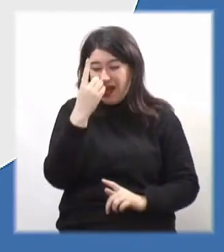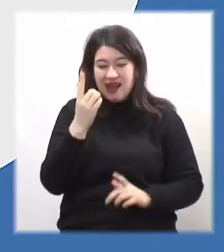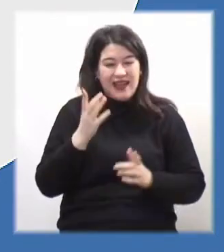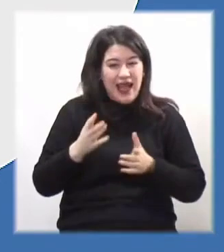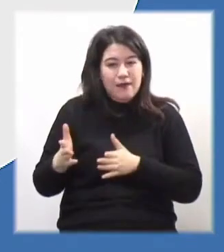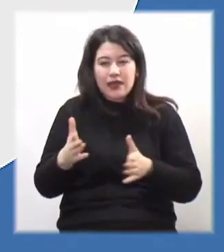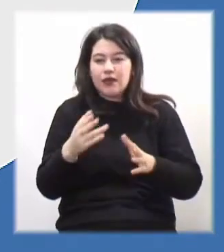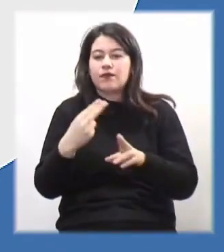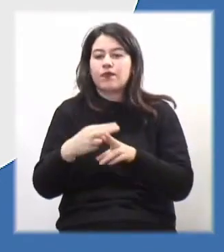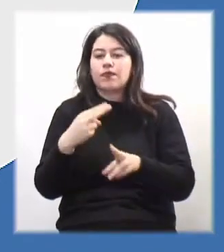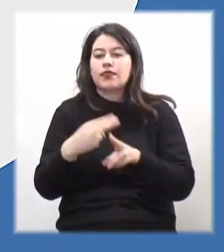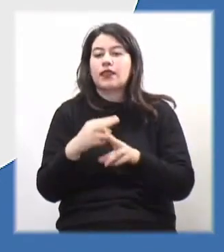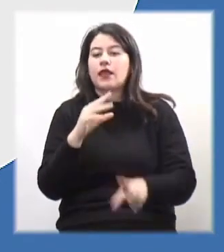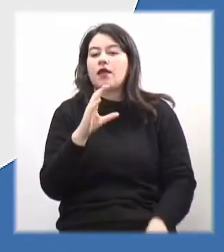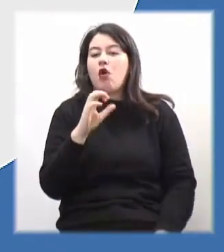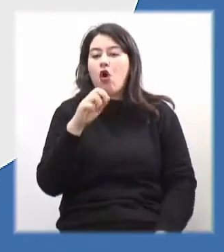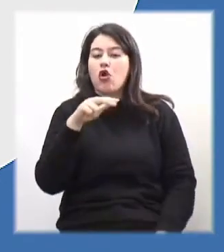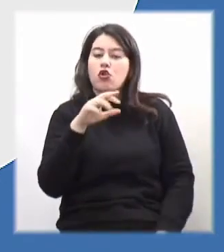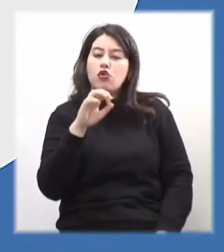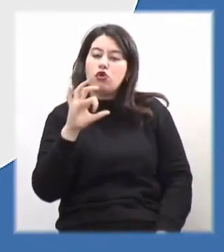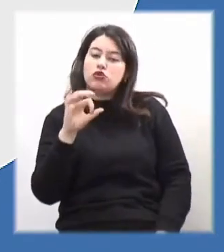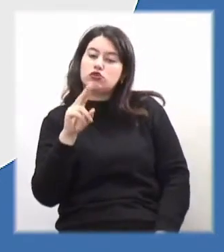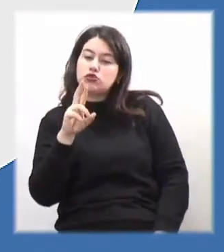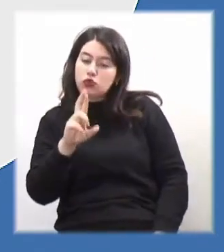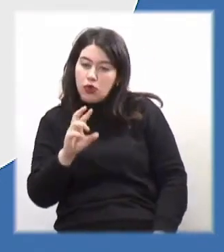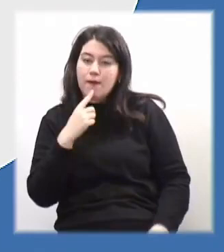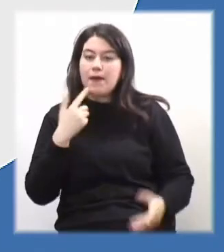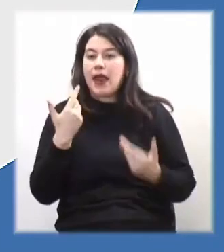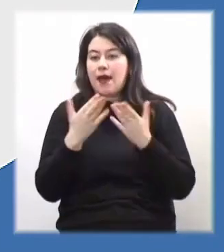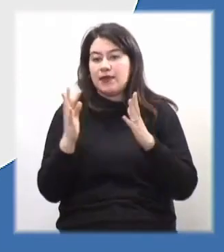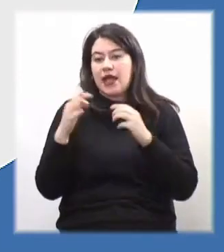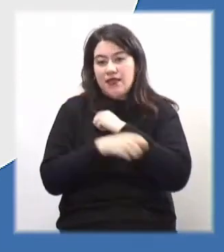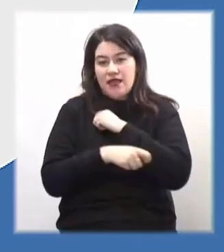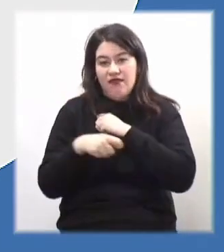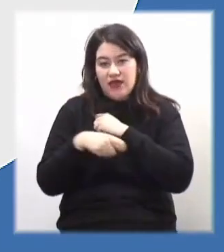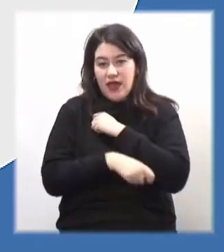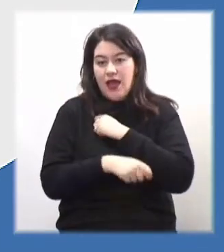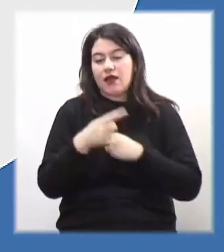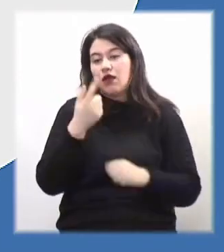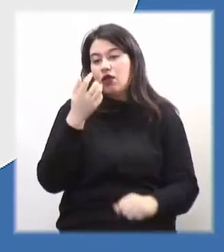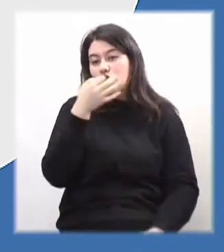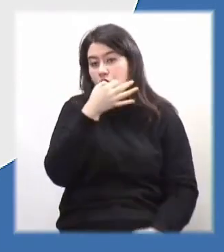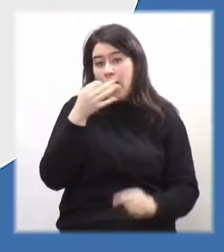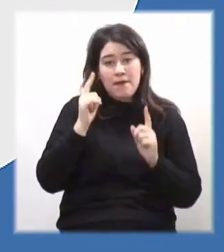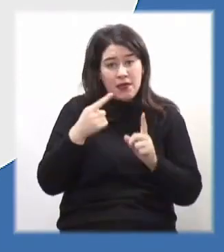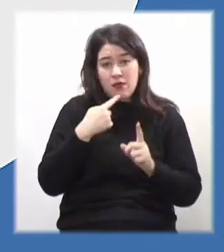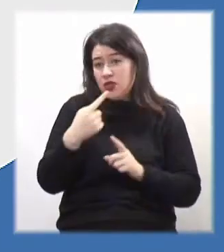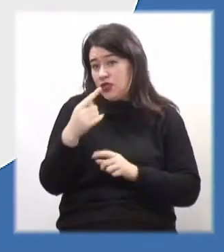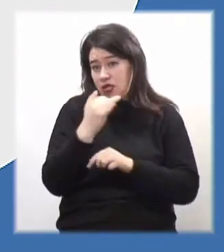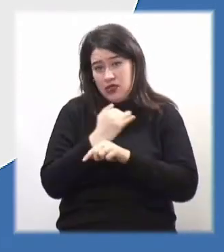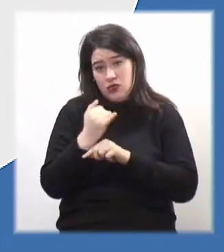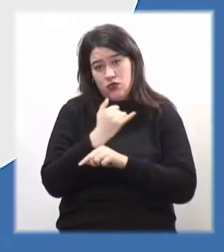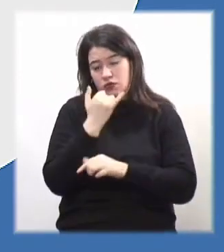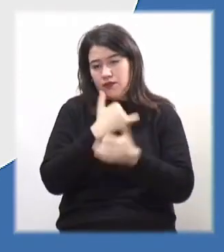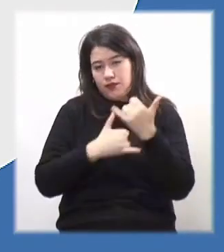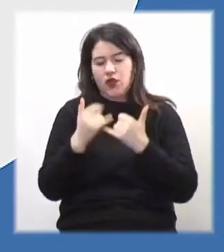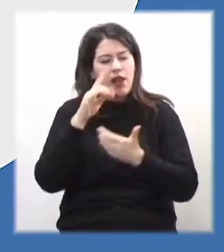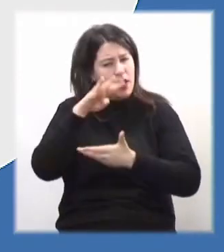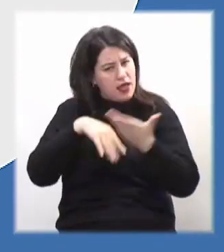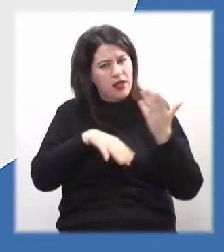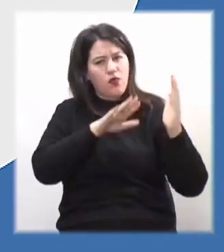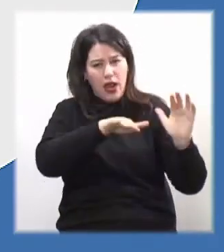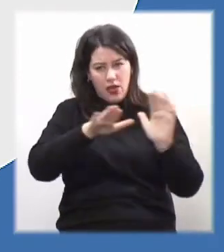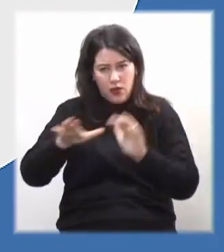la llamada ruta del cono Sur para el narcotráfico tal como lo señala este instituto el informe dice lo siguiente voy a leer